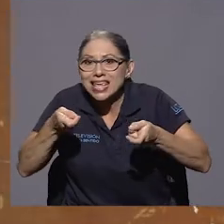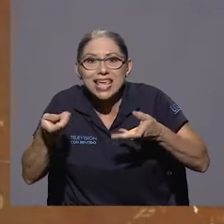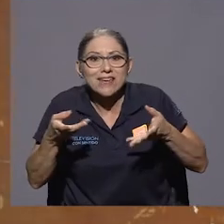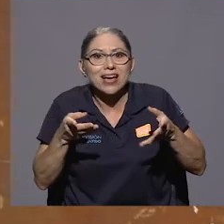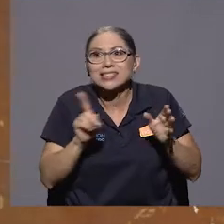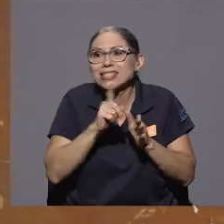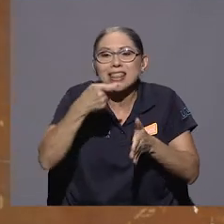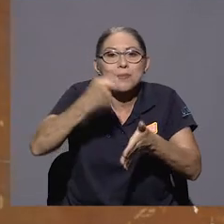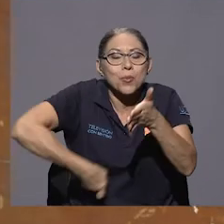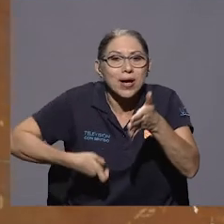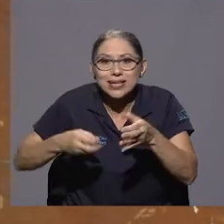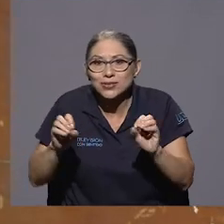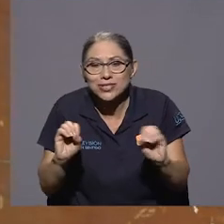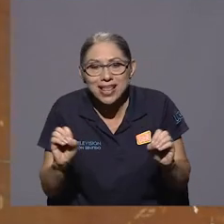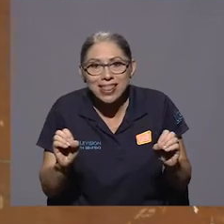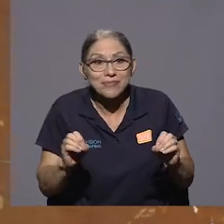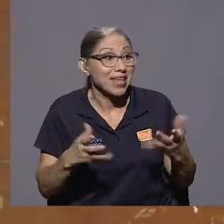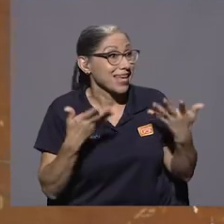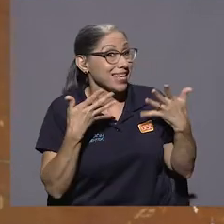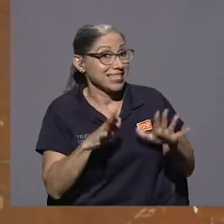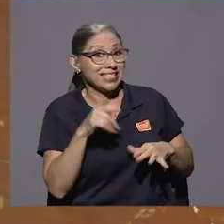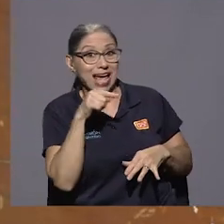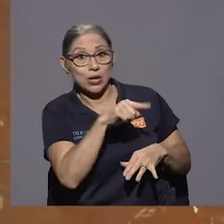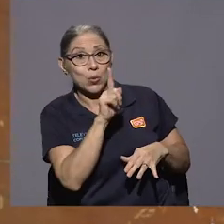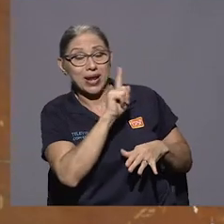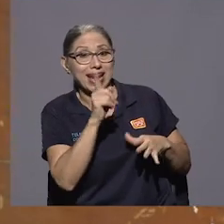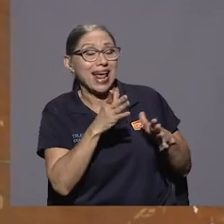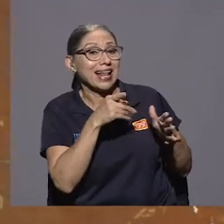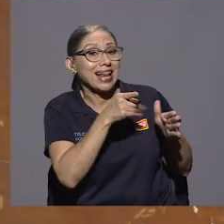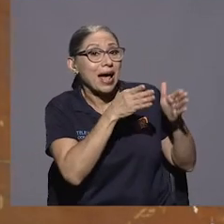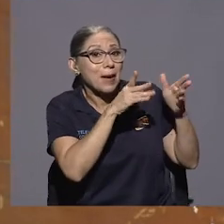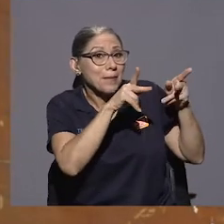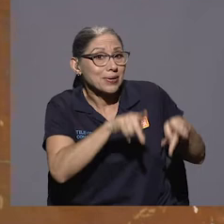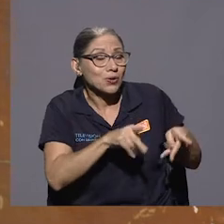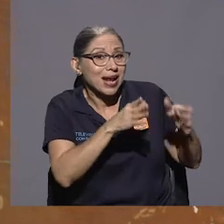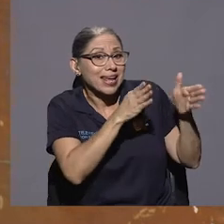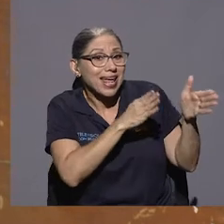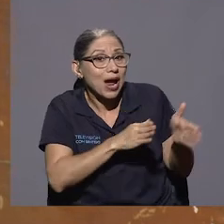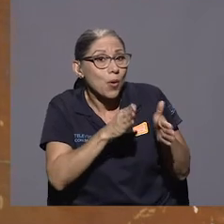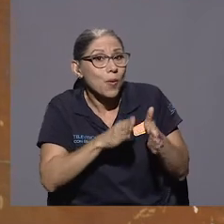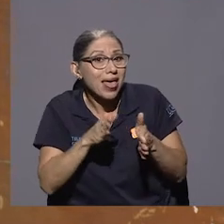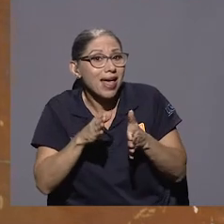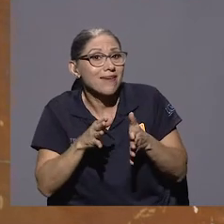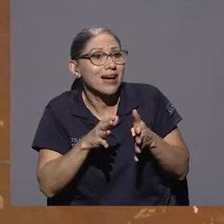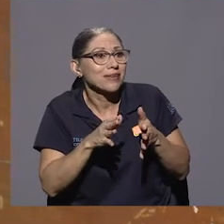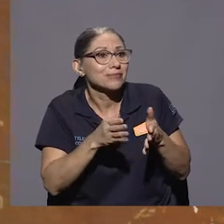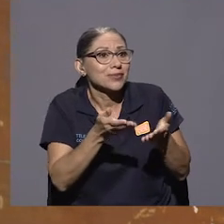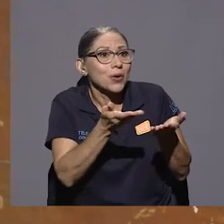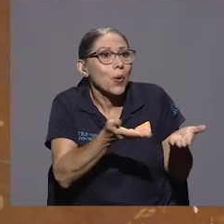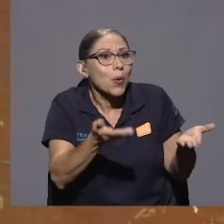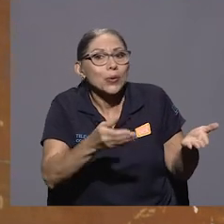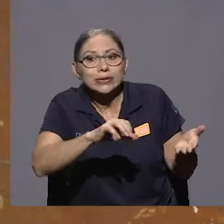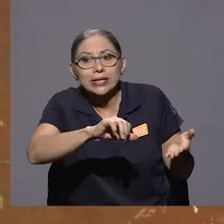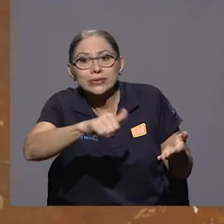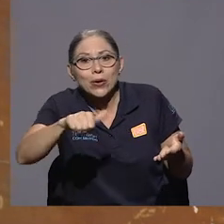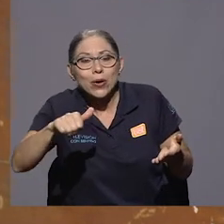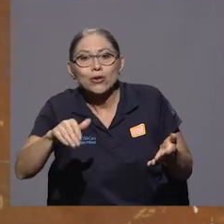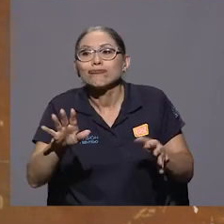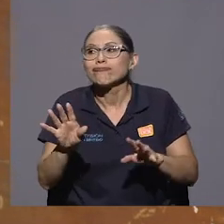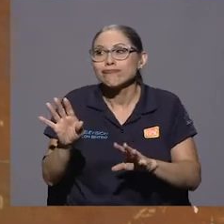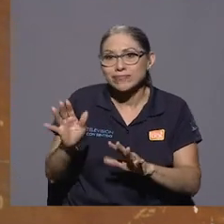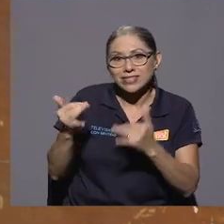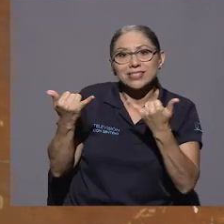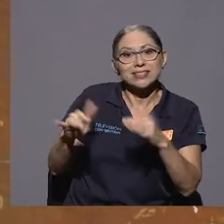además. Correcto. Ya no... Ya ser emprendedor...